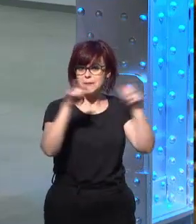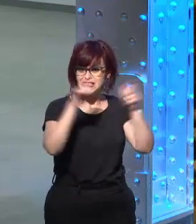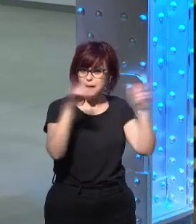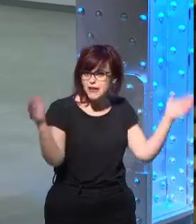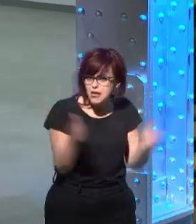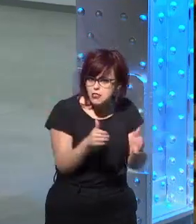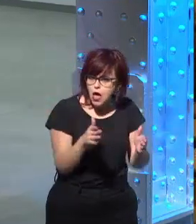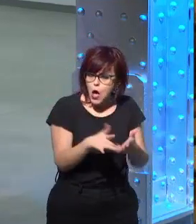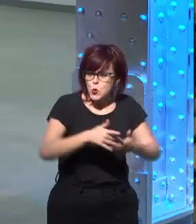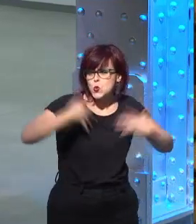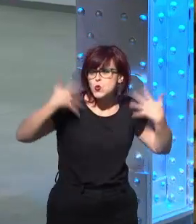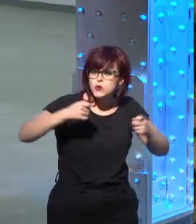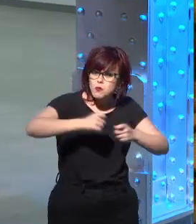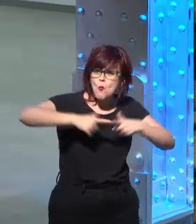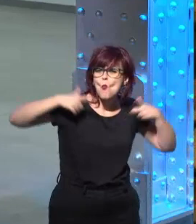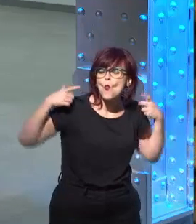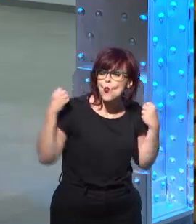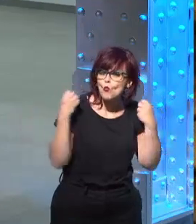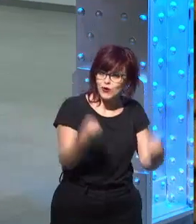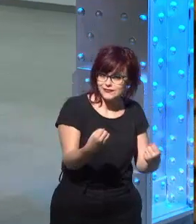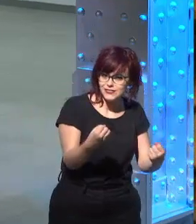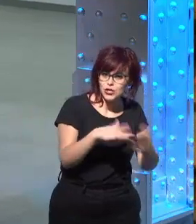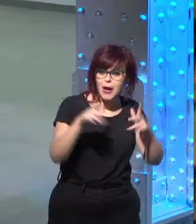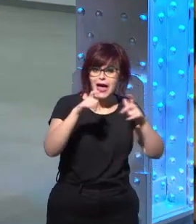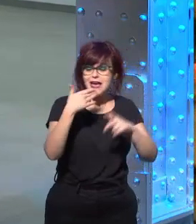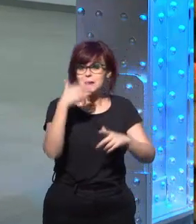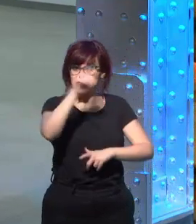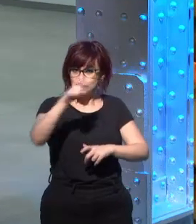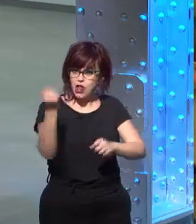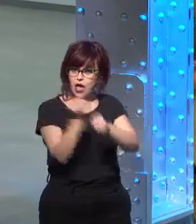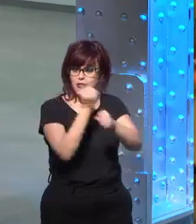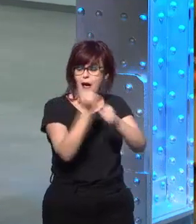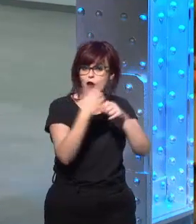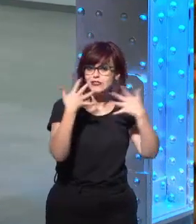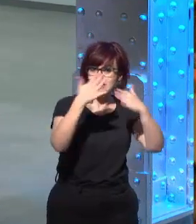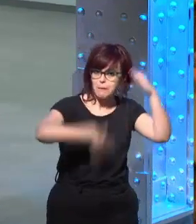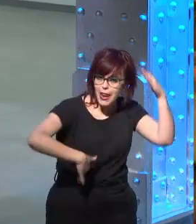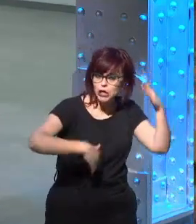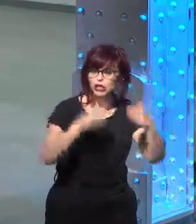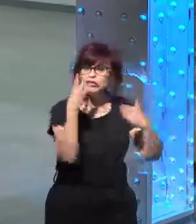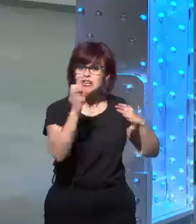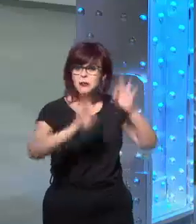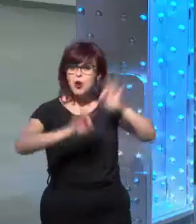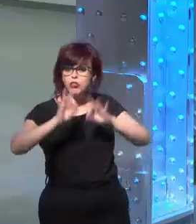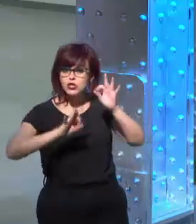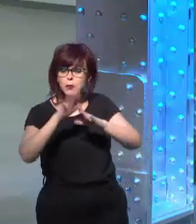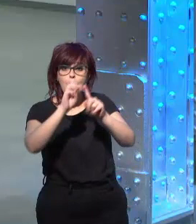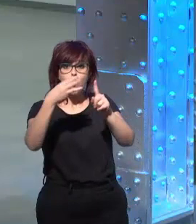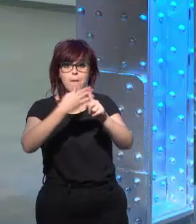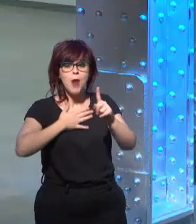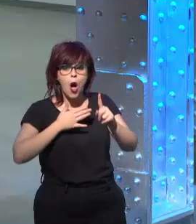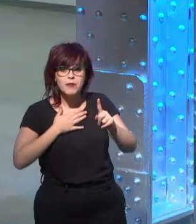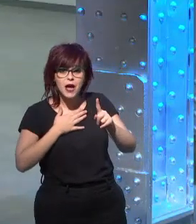es enorme, es muy fuerte. Las empresas de menos de 10 empleados, solo un 30% tienen web